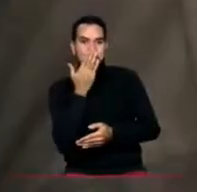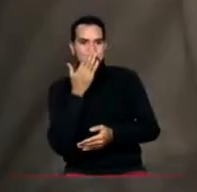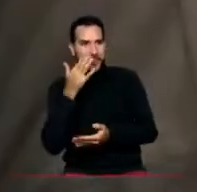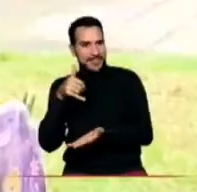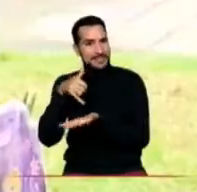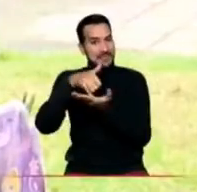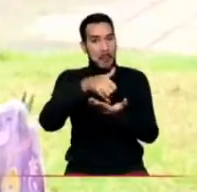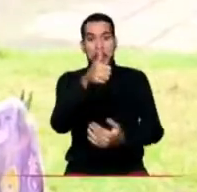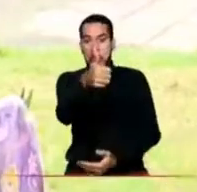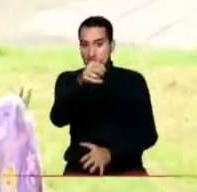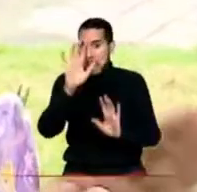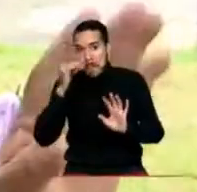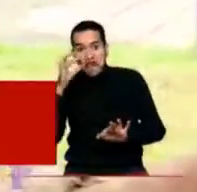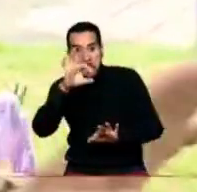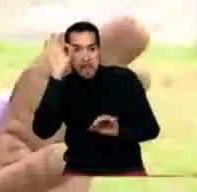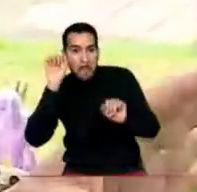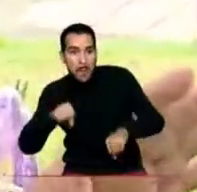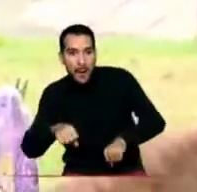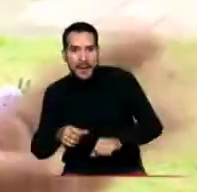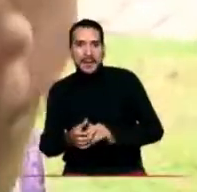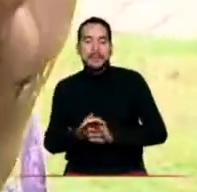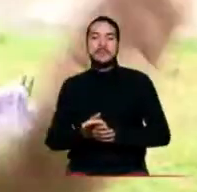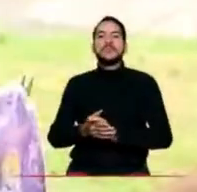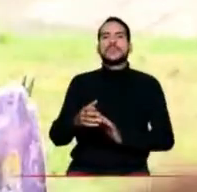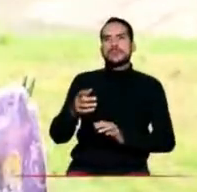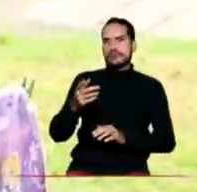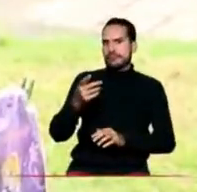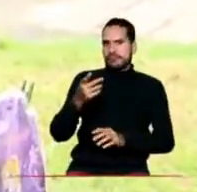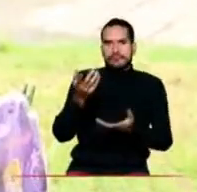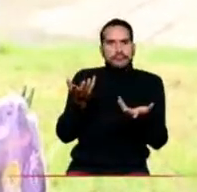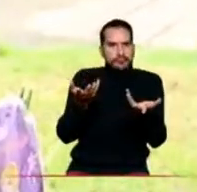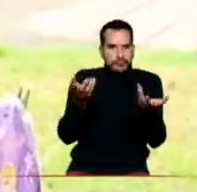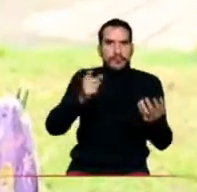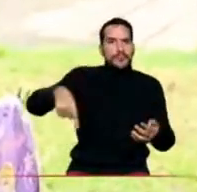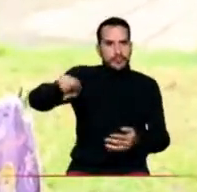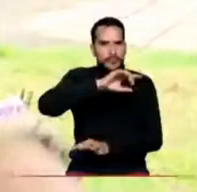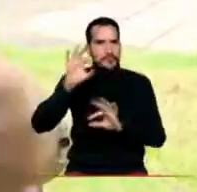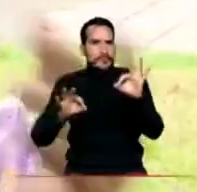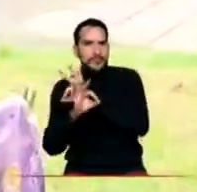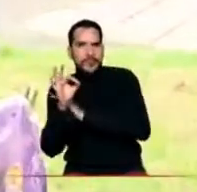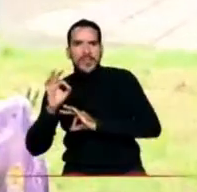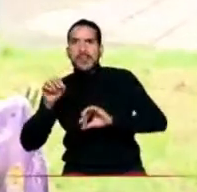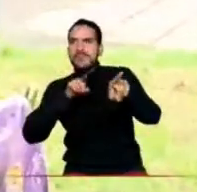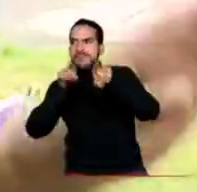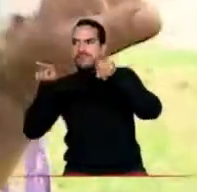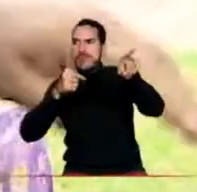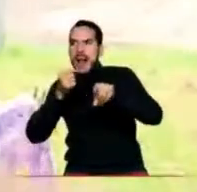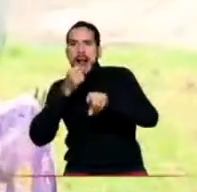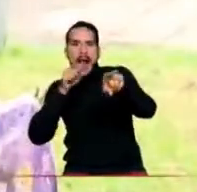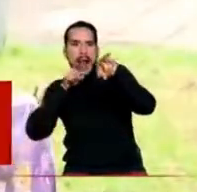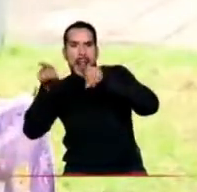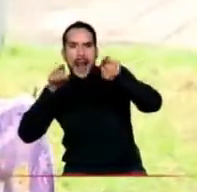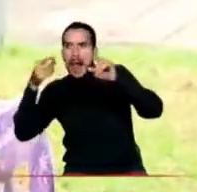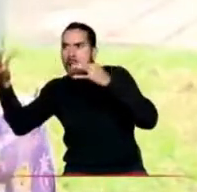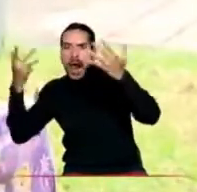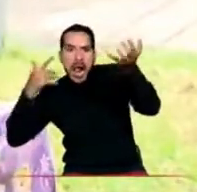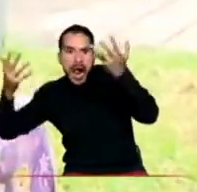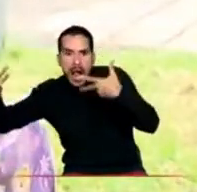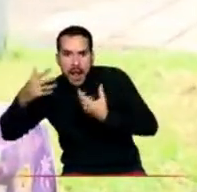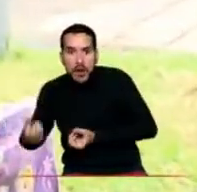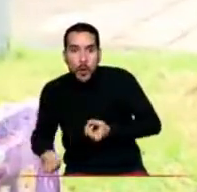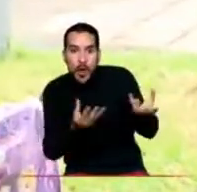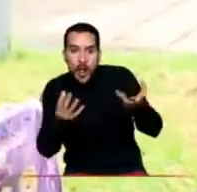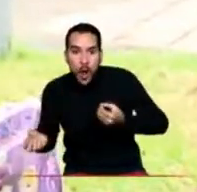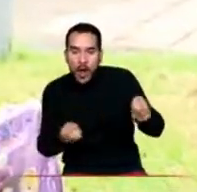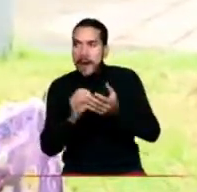ustedes son muy oportunos, están atentos, están pendientes de todas las noticias que están ocurriendo y eso les gusta a uno porque están al tanto. Pero